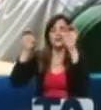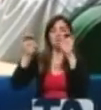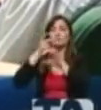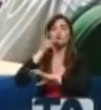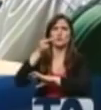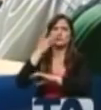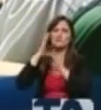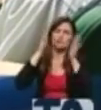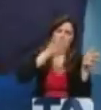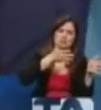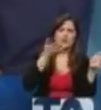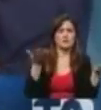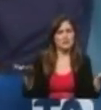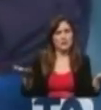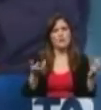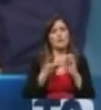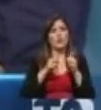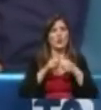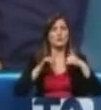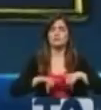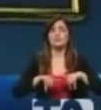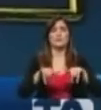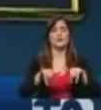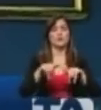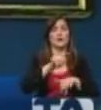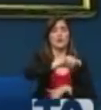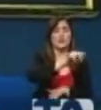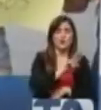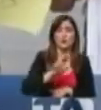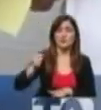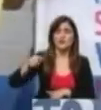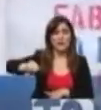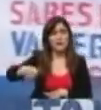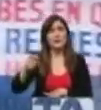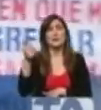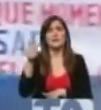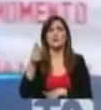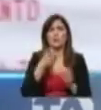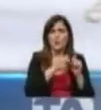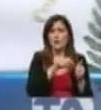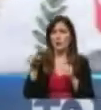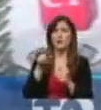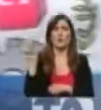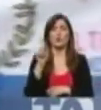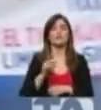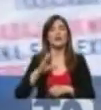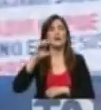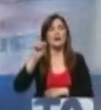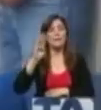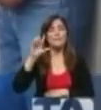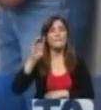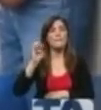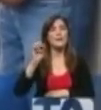hacia ellos, pues dicen que la problemática no solo queda en Gama y TC. A la par de esto, los trabajadores de Cablevisión